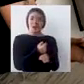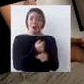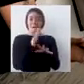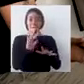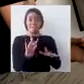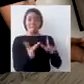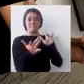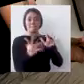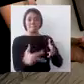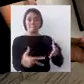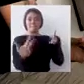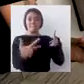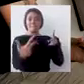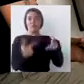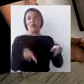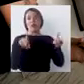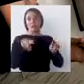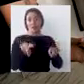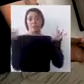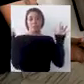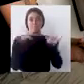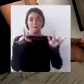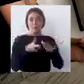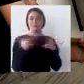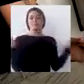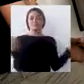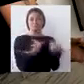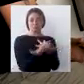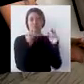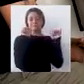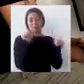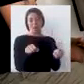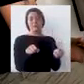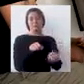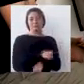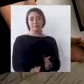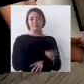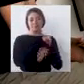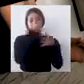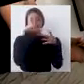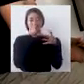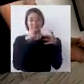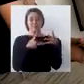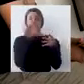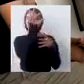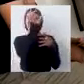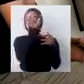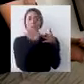y virtual el próximo año, en el cual pues semanalmente, los sábados